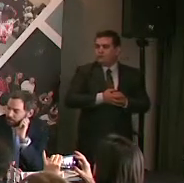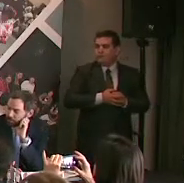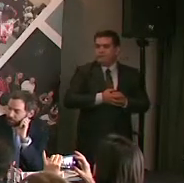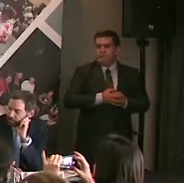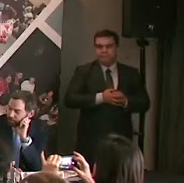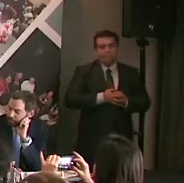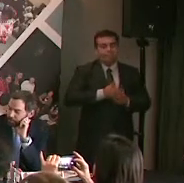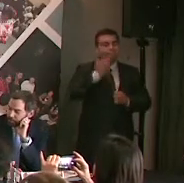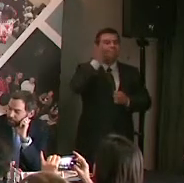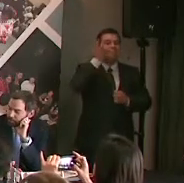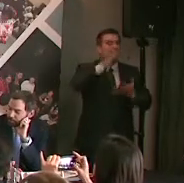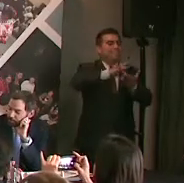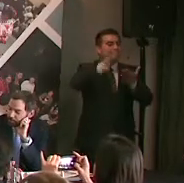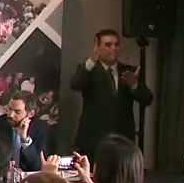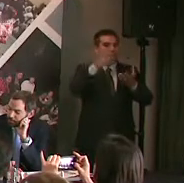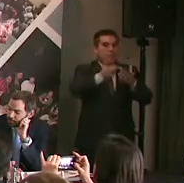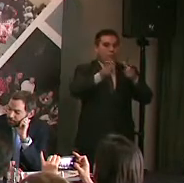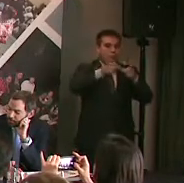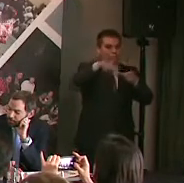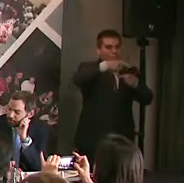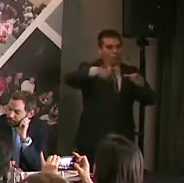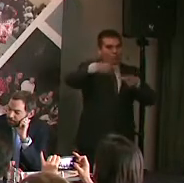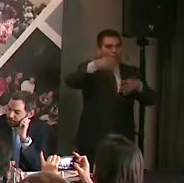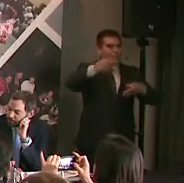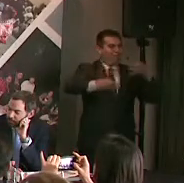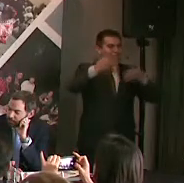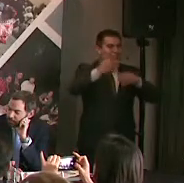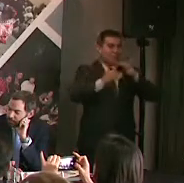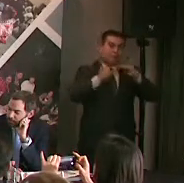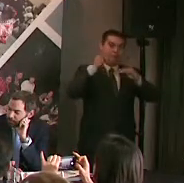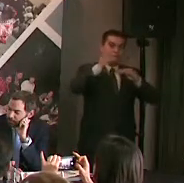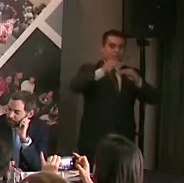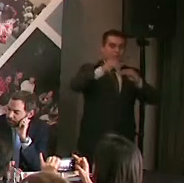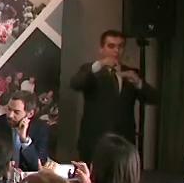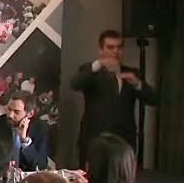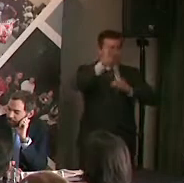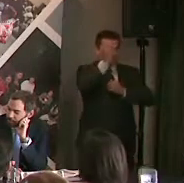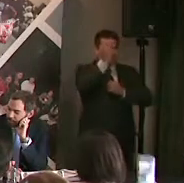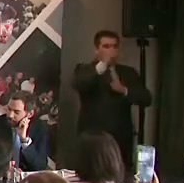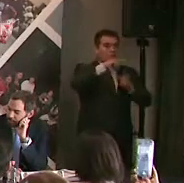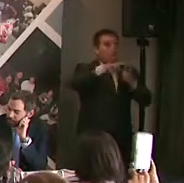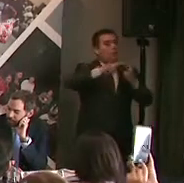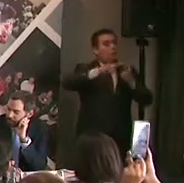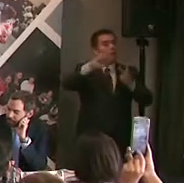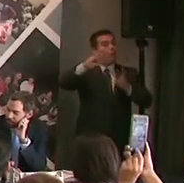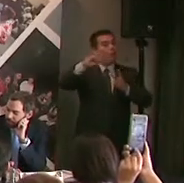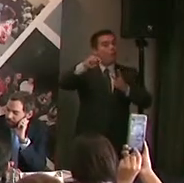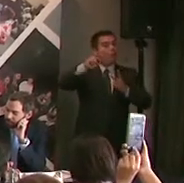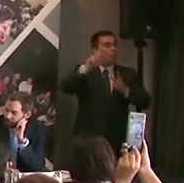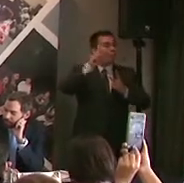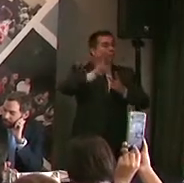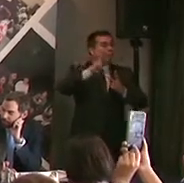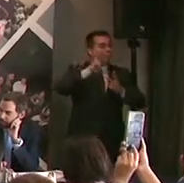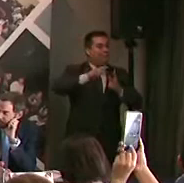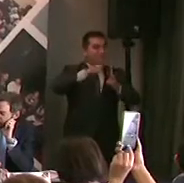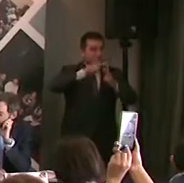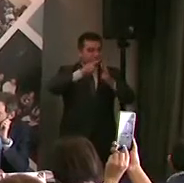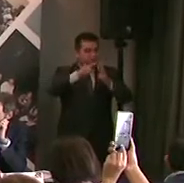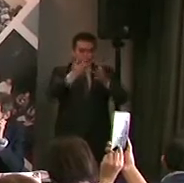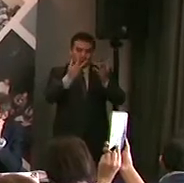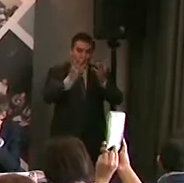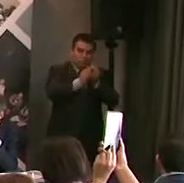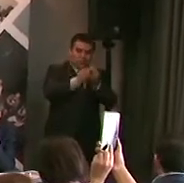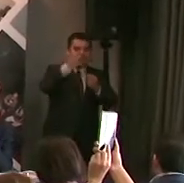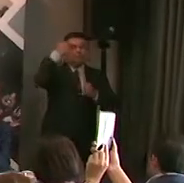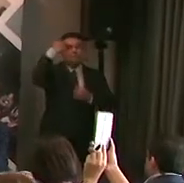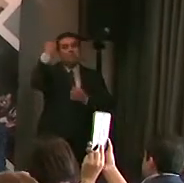el Tribunal Electoral del Poder Judicial de la Federación y ONU Mujeres en aras de la